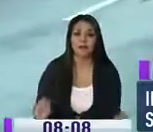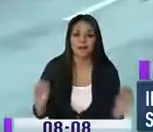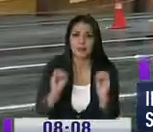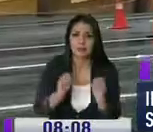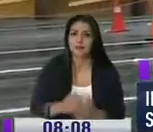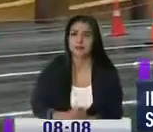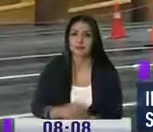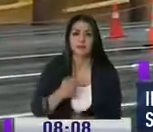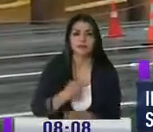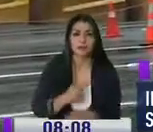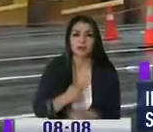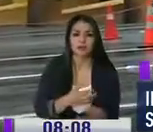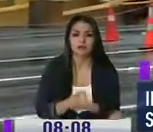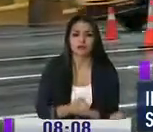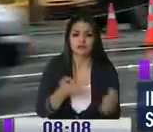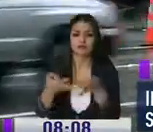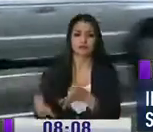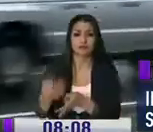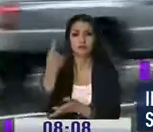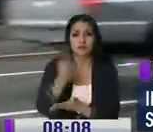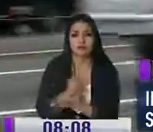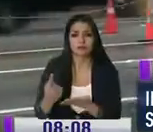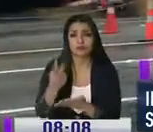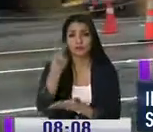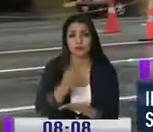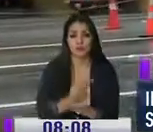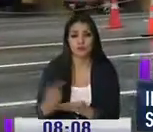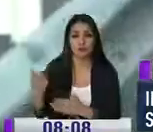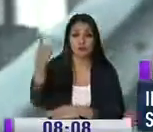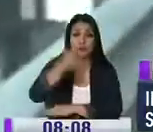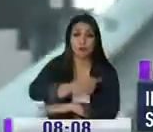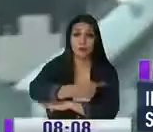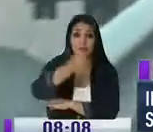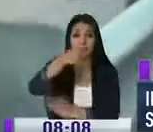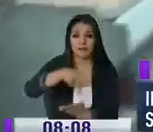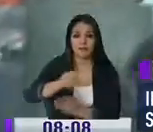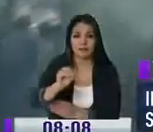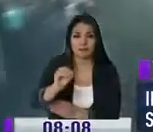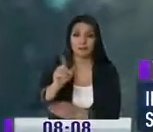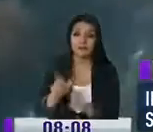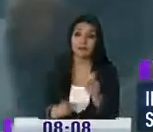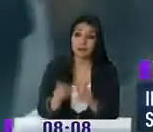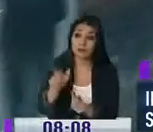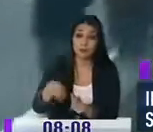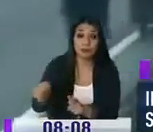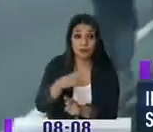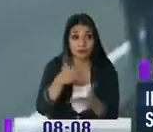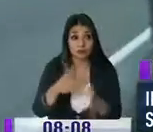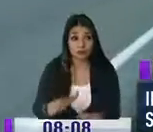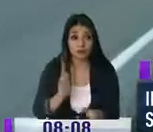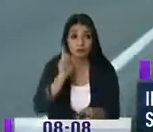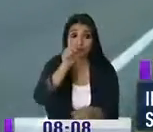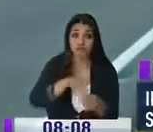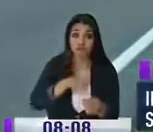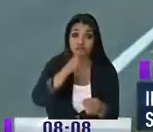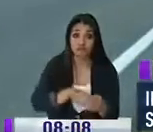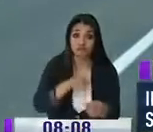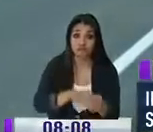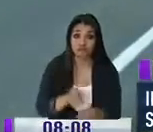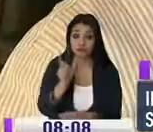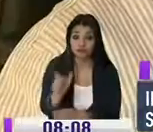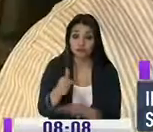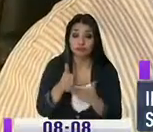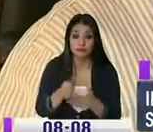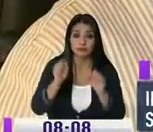motivo, se postergará unas semanas el inicio de operaciones del telepeaje hasta que los habitantes de esas zonas se inscriban para acceder al